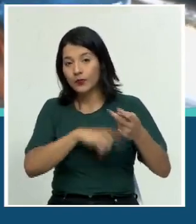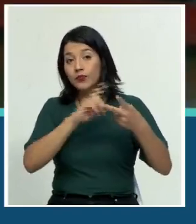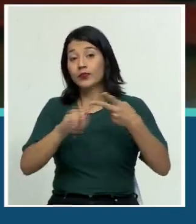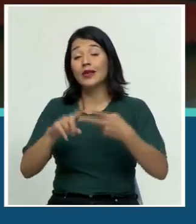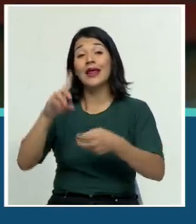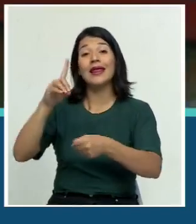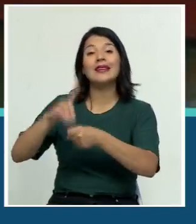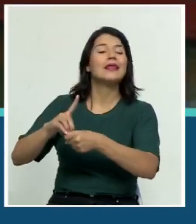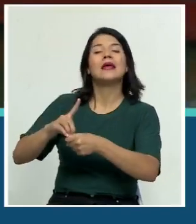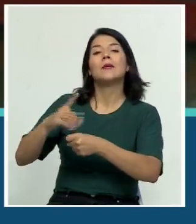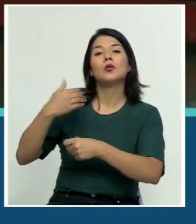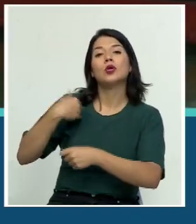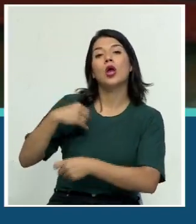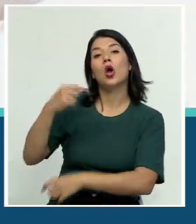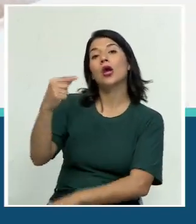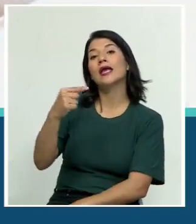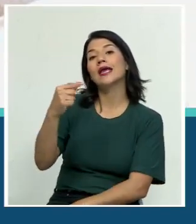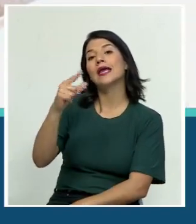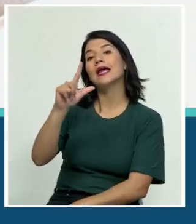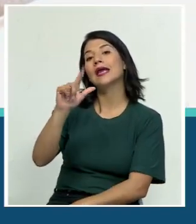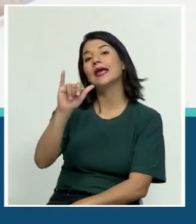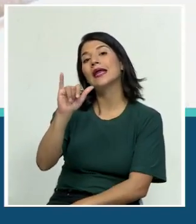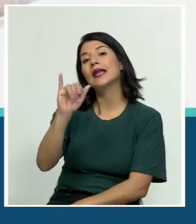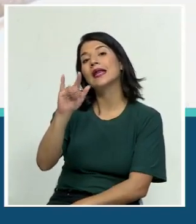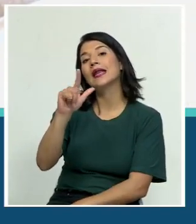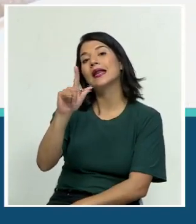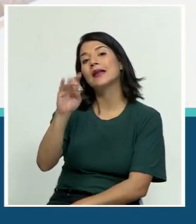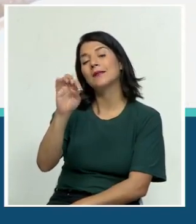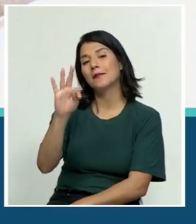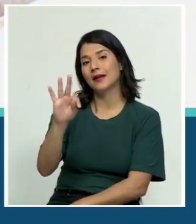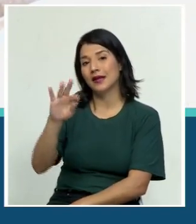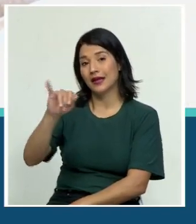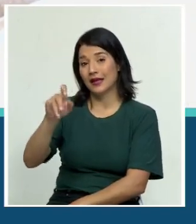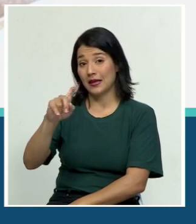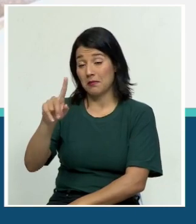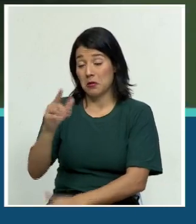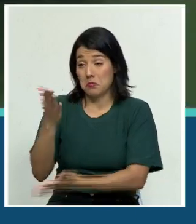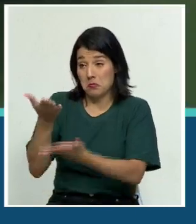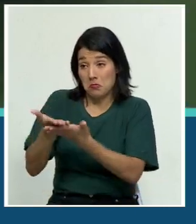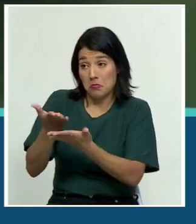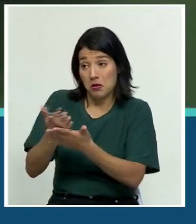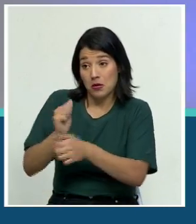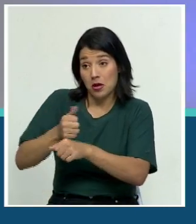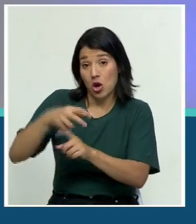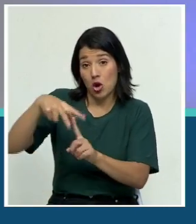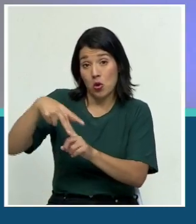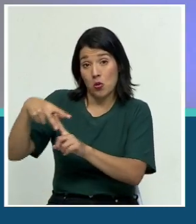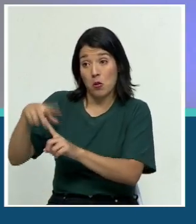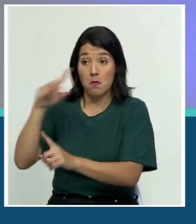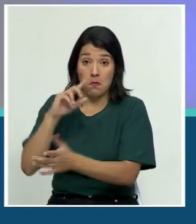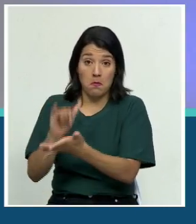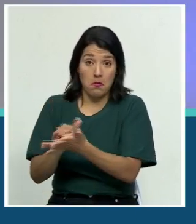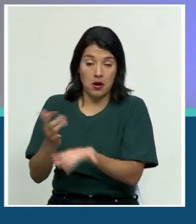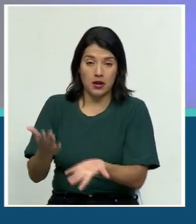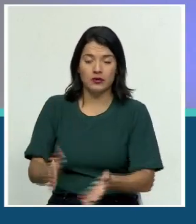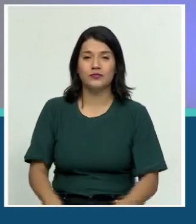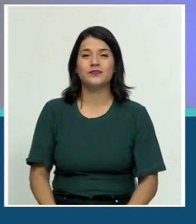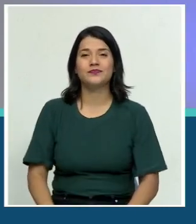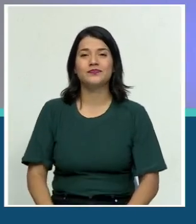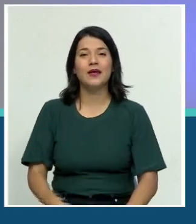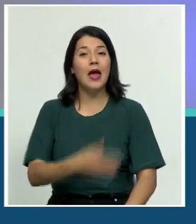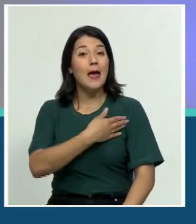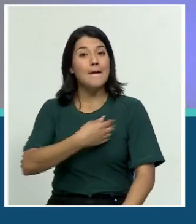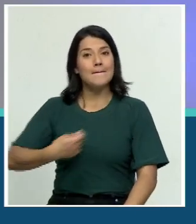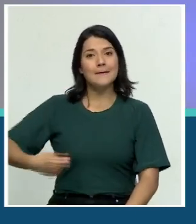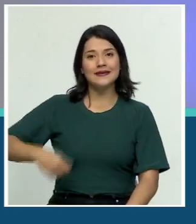diputado liberacionista Gilbert Jiménez propuso que se conforme una cooperativa para este fin. El presidente de